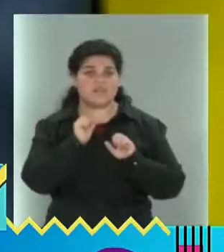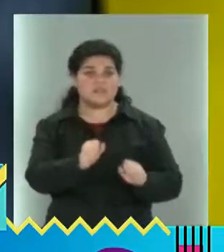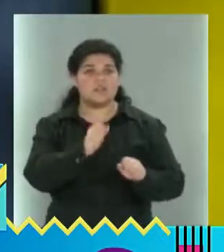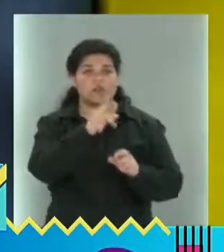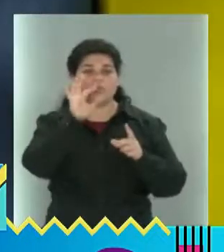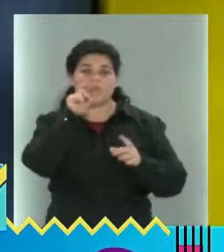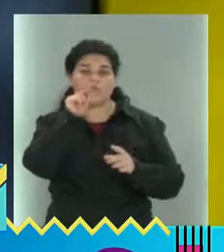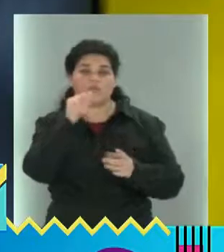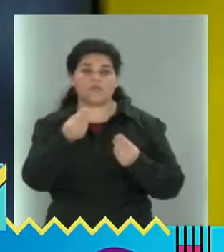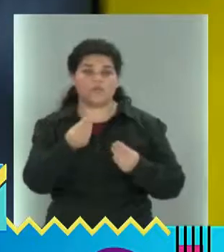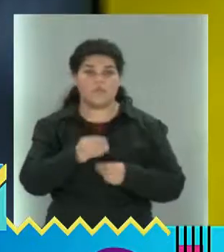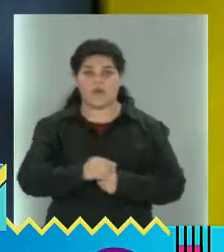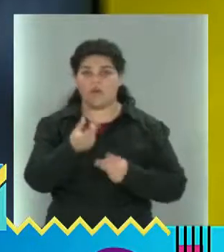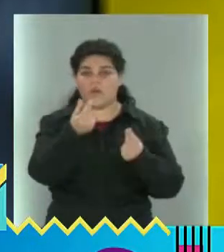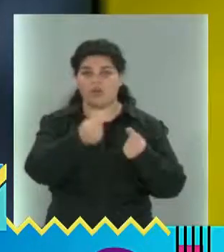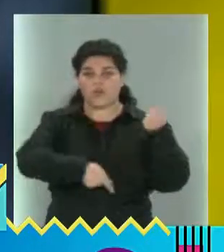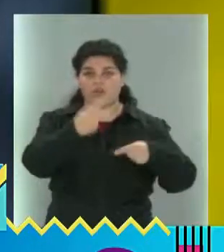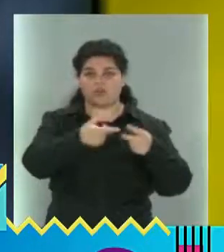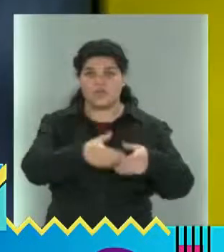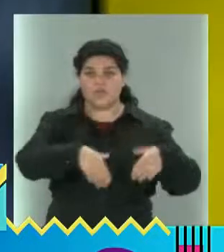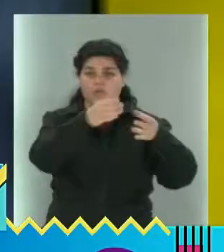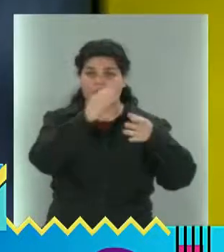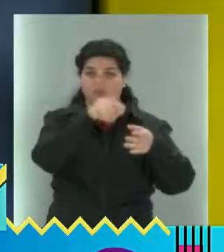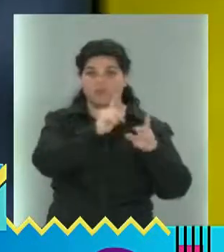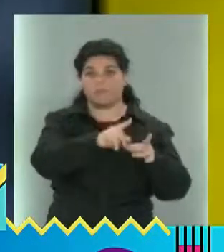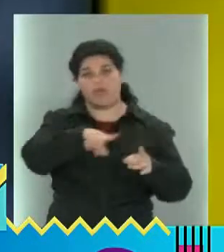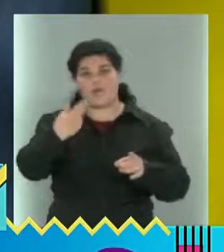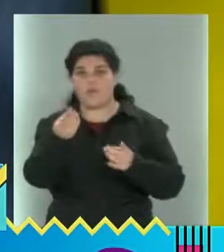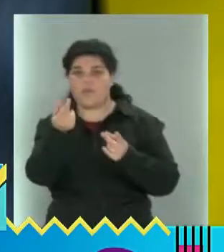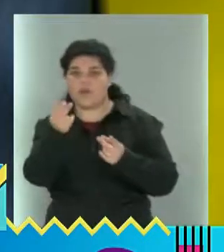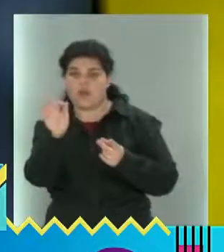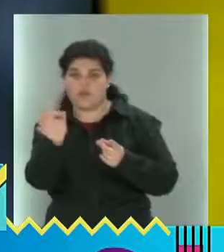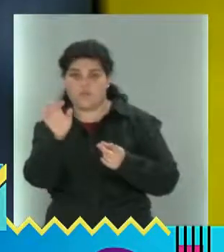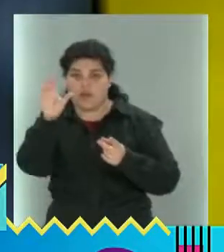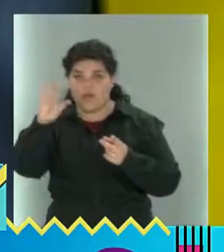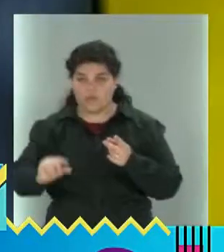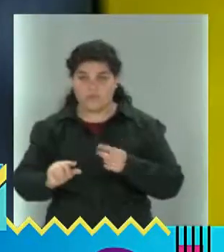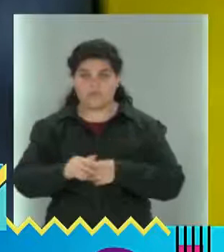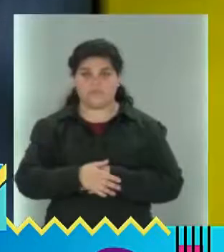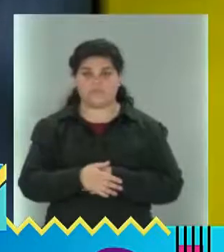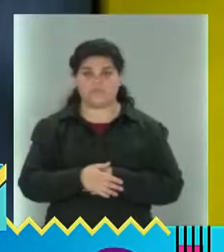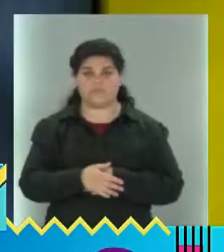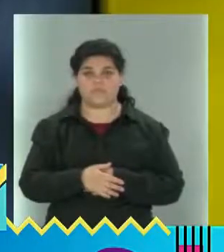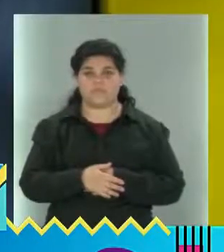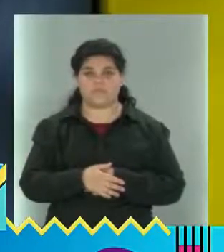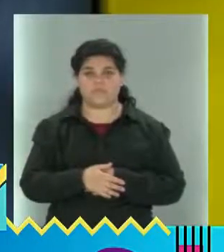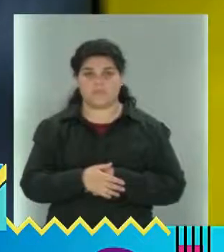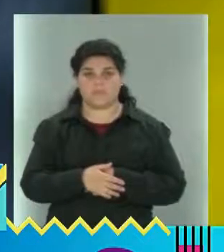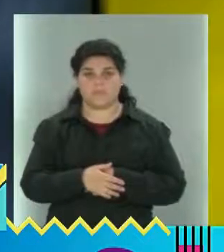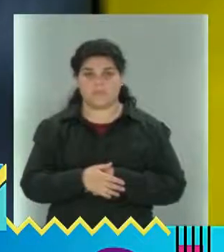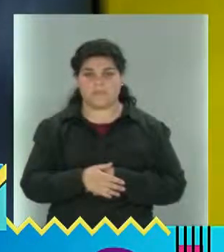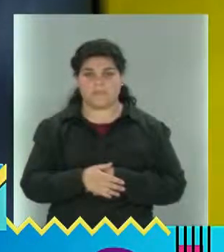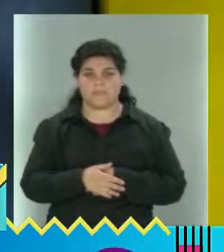usted? La variación del precio del crudo y la devaluación de la moneda. La variación del precio del crudo y la devaluación de la